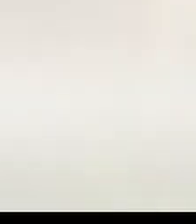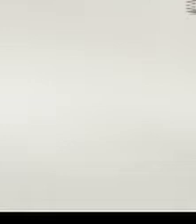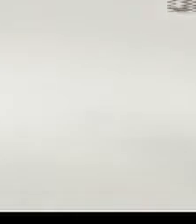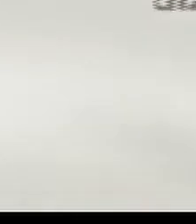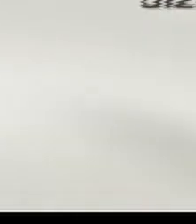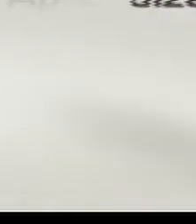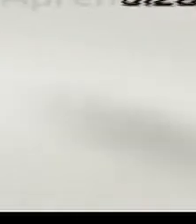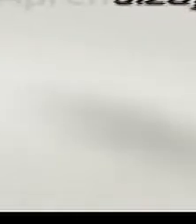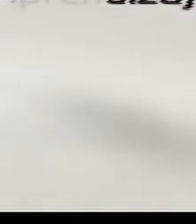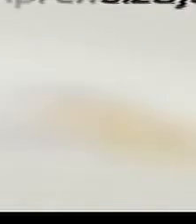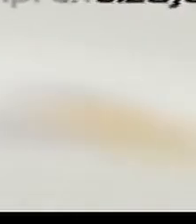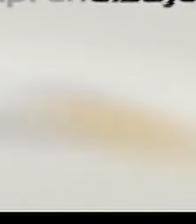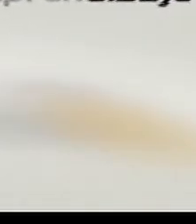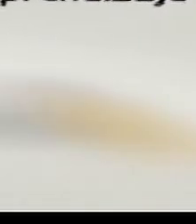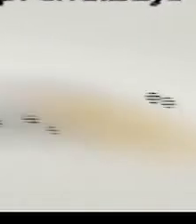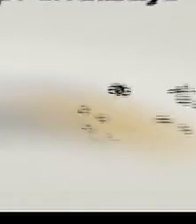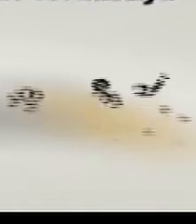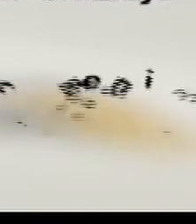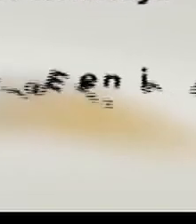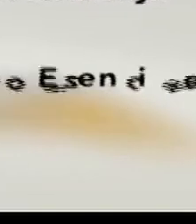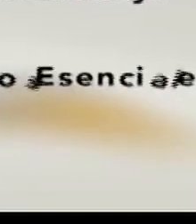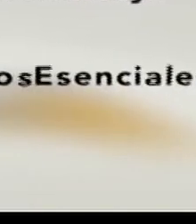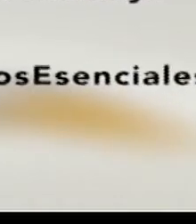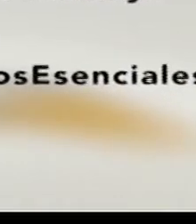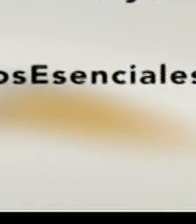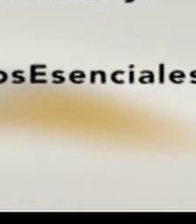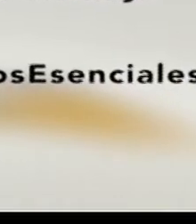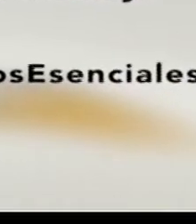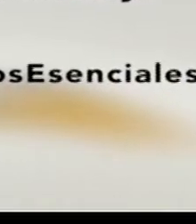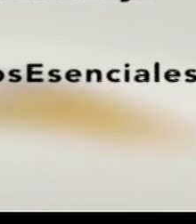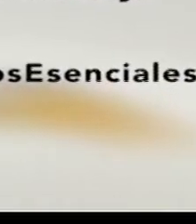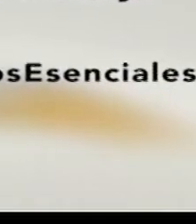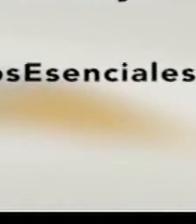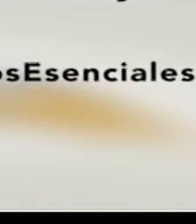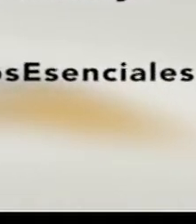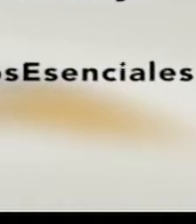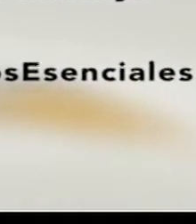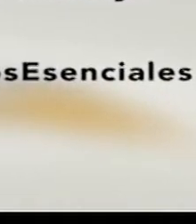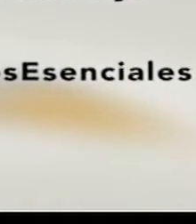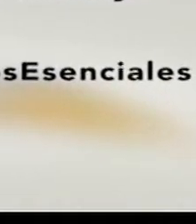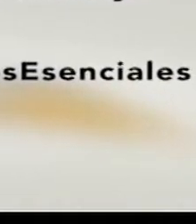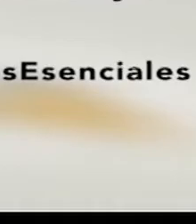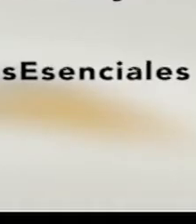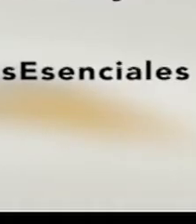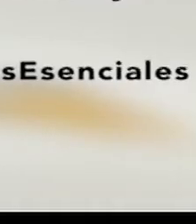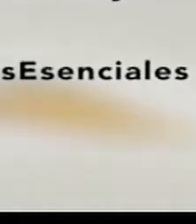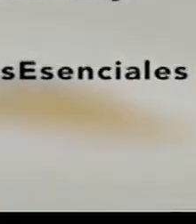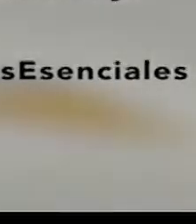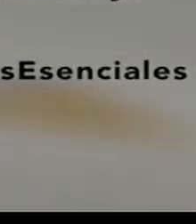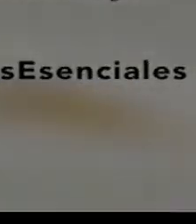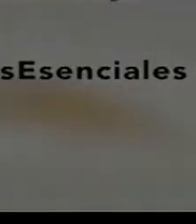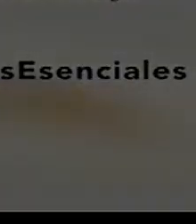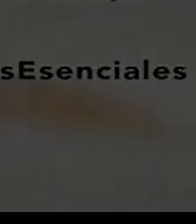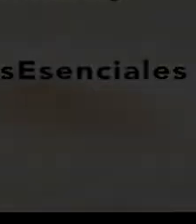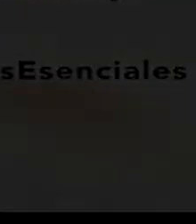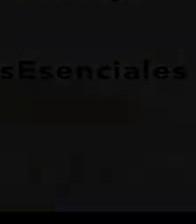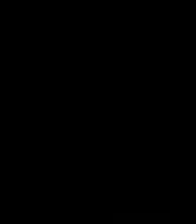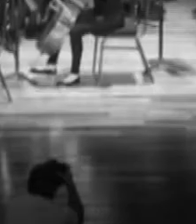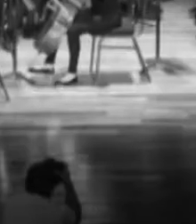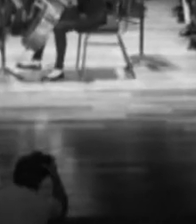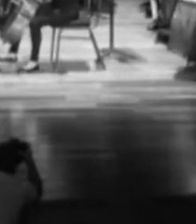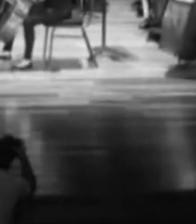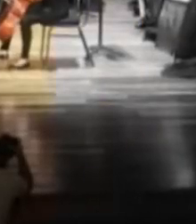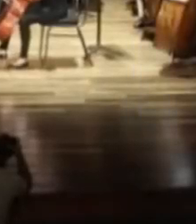esenciales. El INAES World Skills Costa Rica. El talento se mueve.